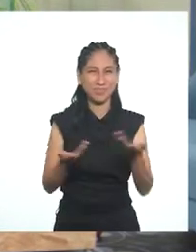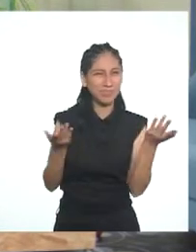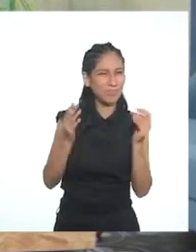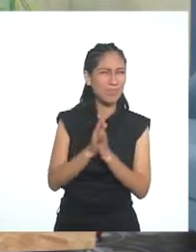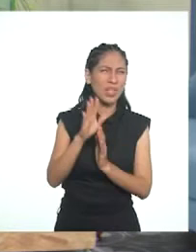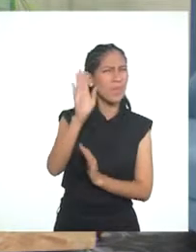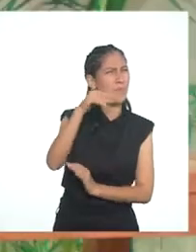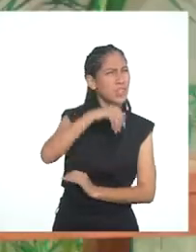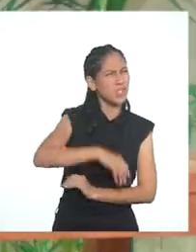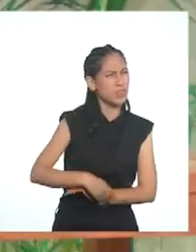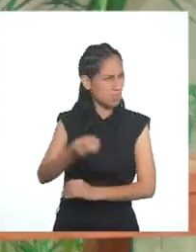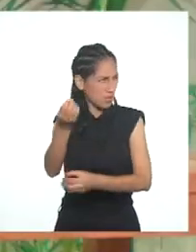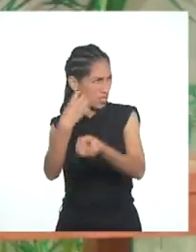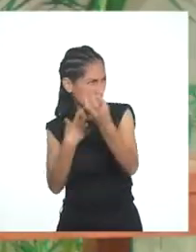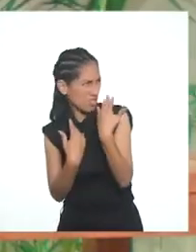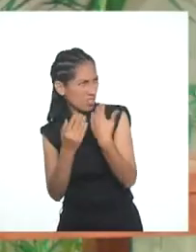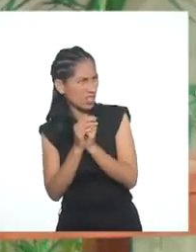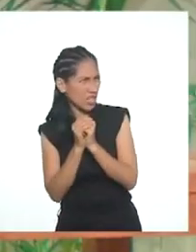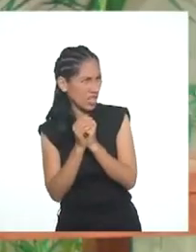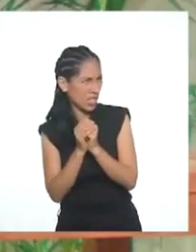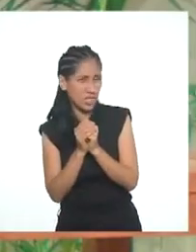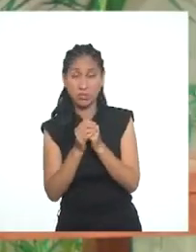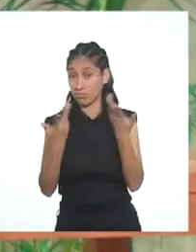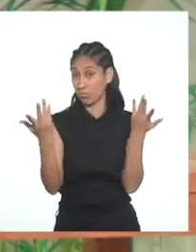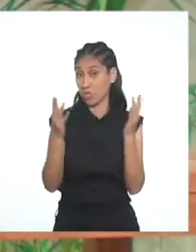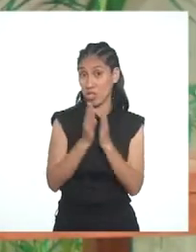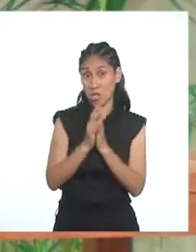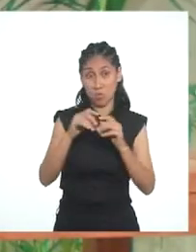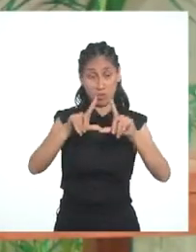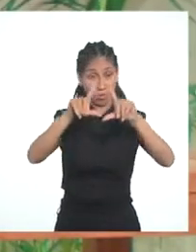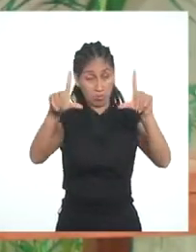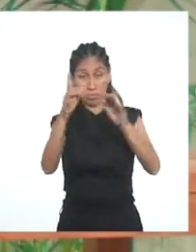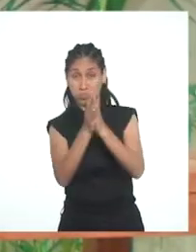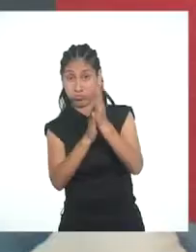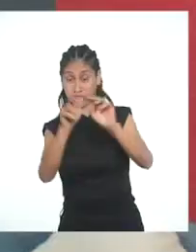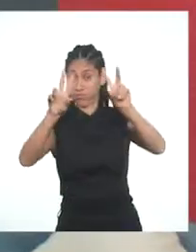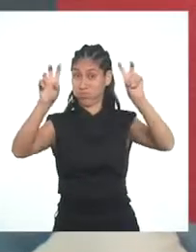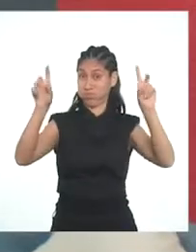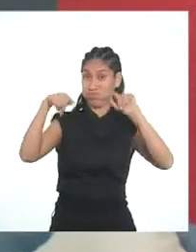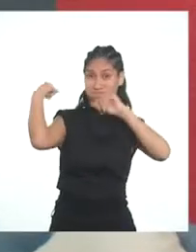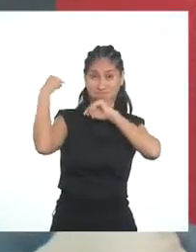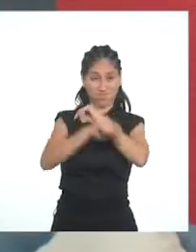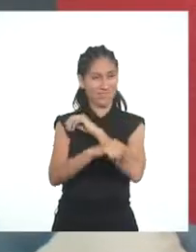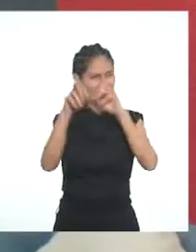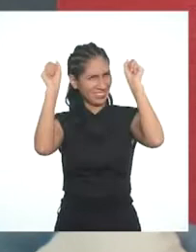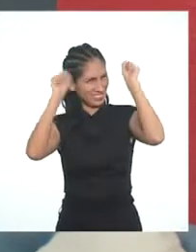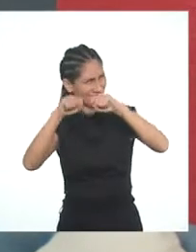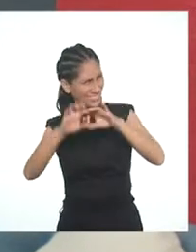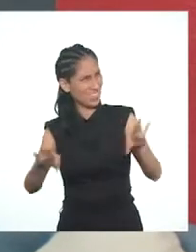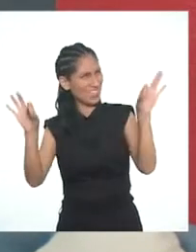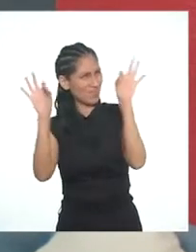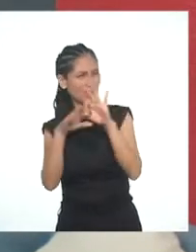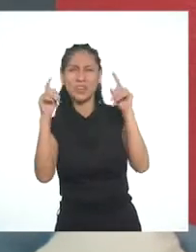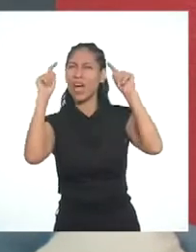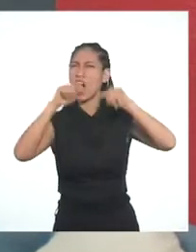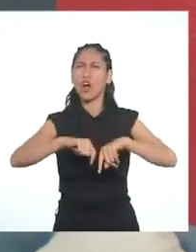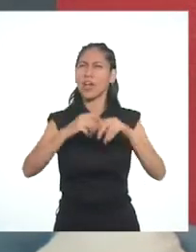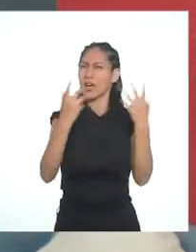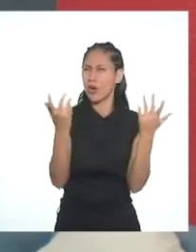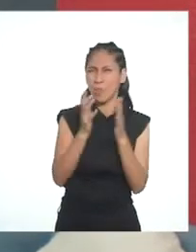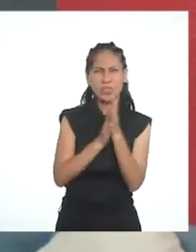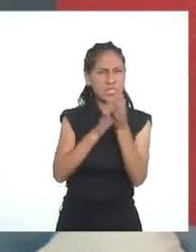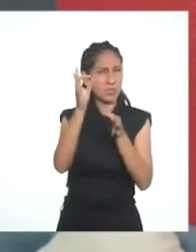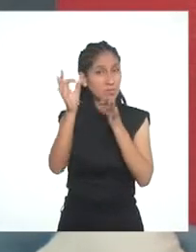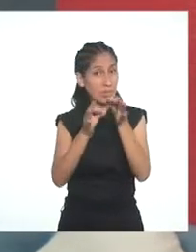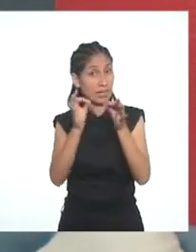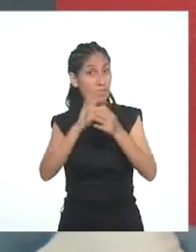secundaria. Brigitte, me dijiste que nos teníamos que preparar para un programa intenso. Intenso e interesante. El día de hoy vamos a conocer